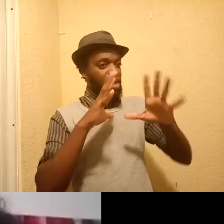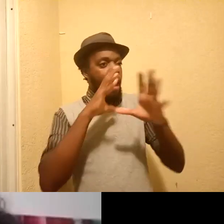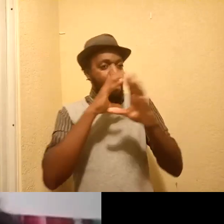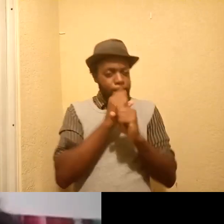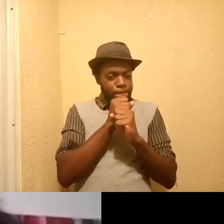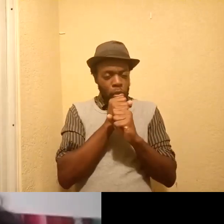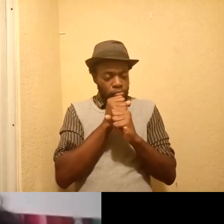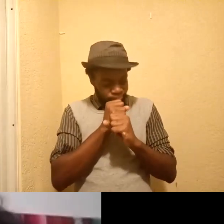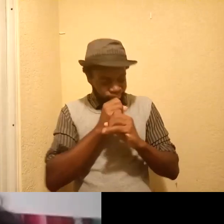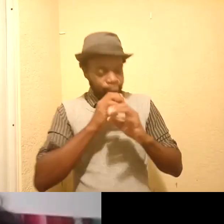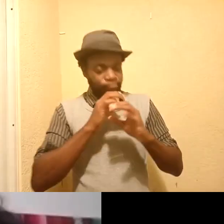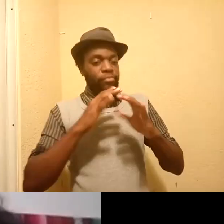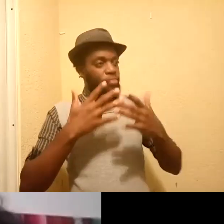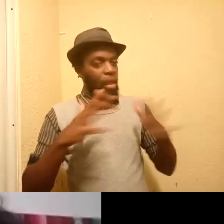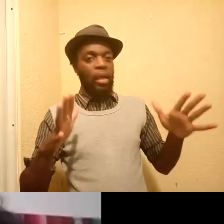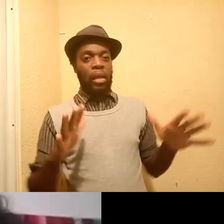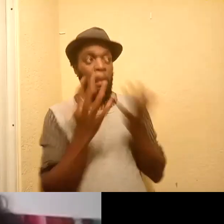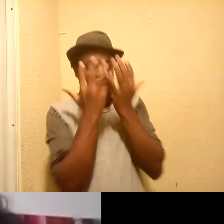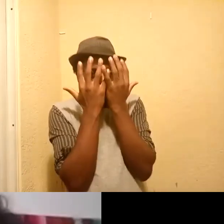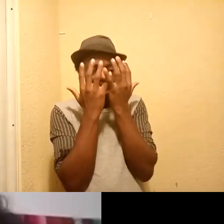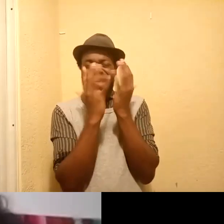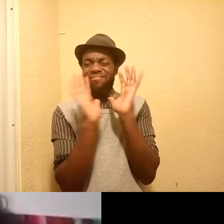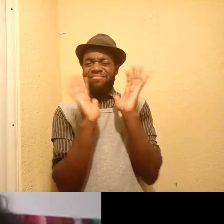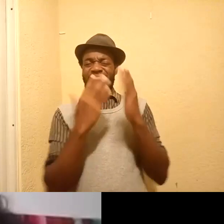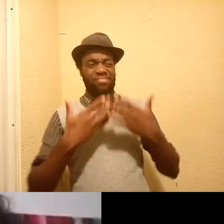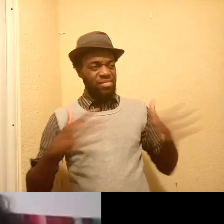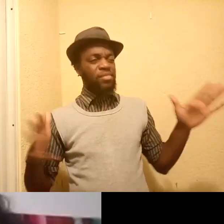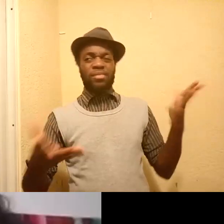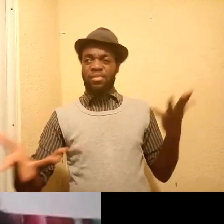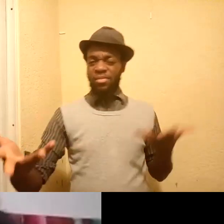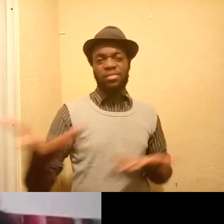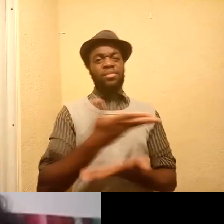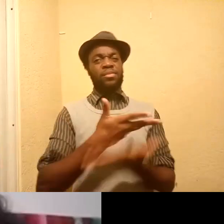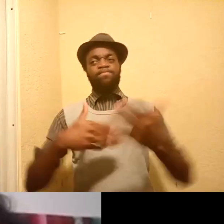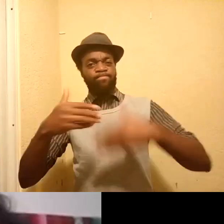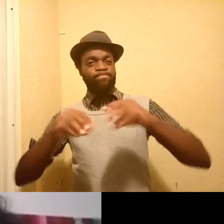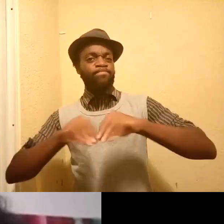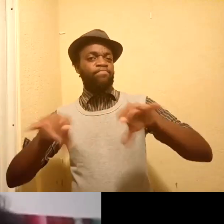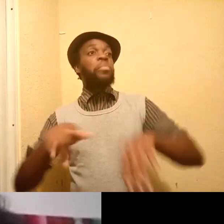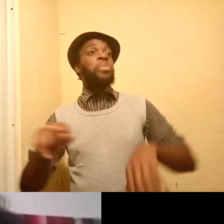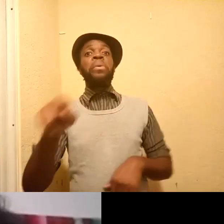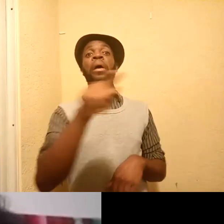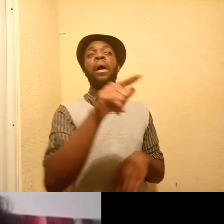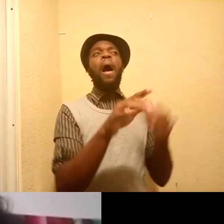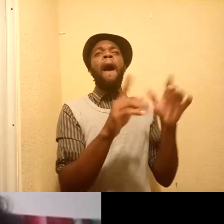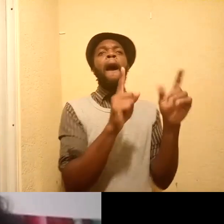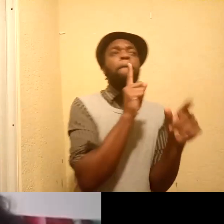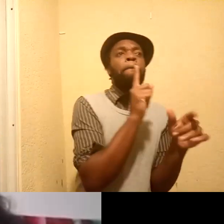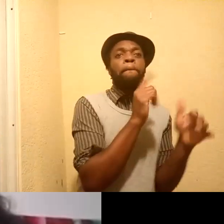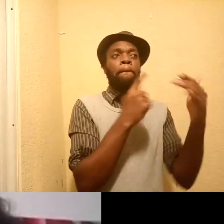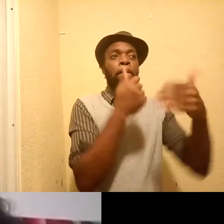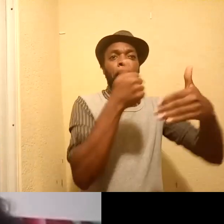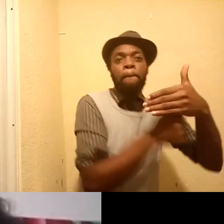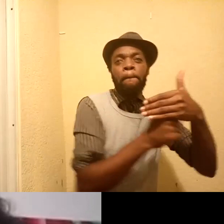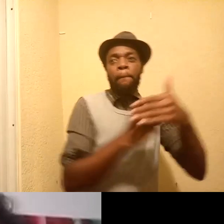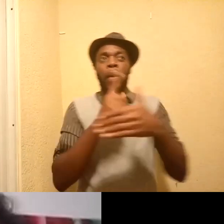estos temas que generalmente son tratados de manera muy confiable, muy